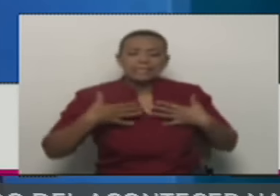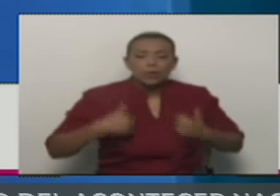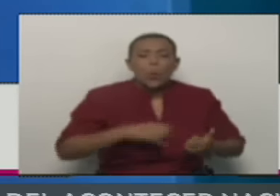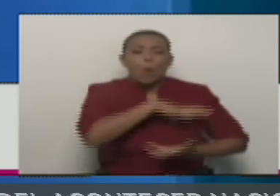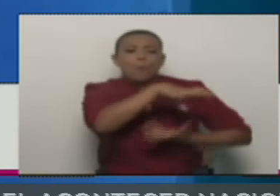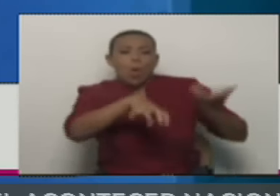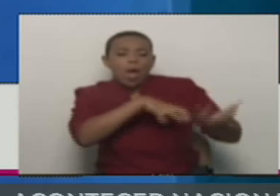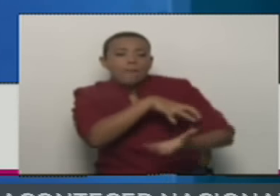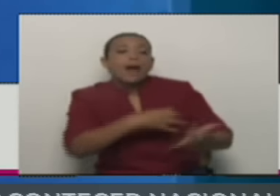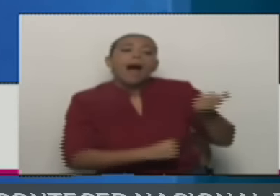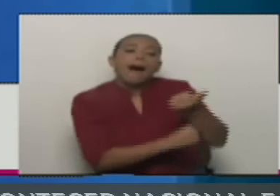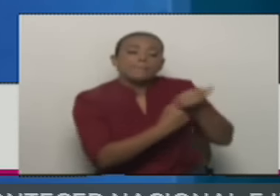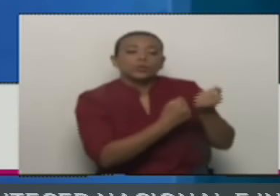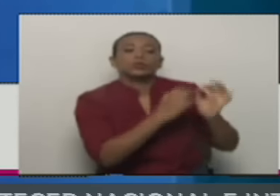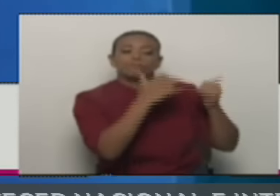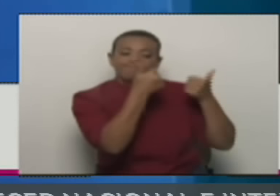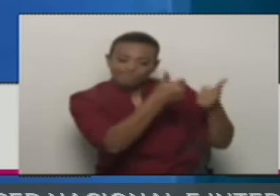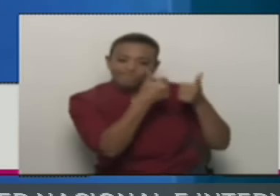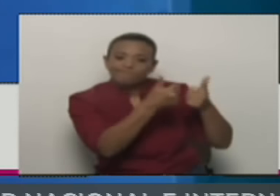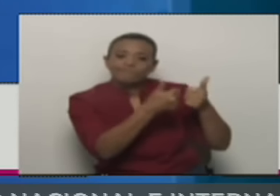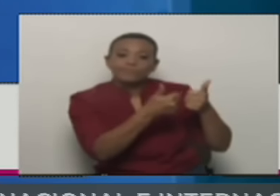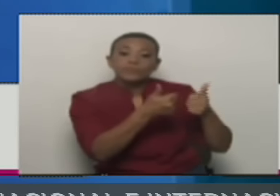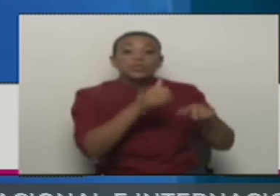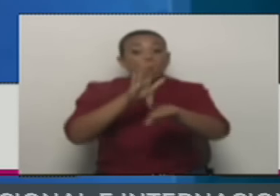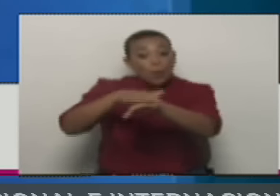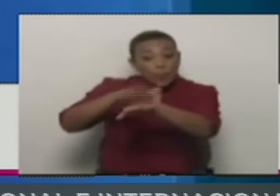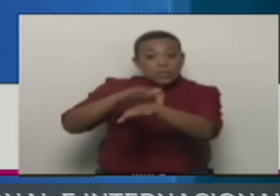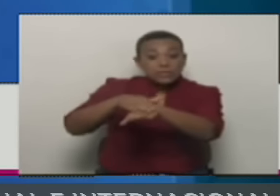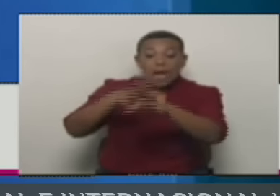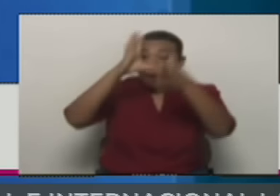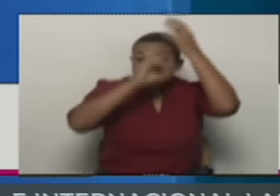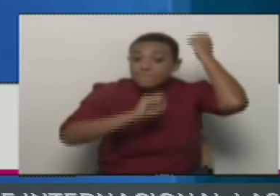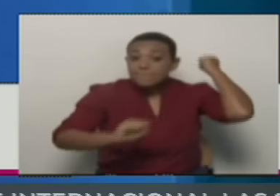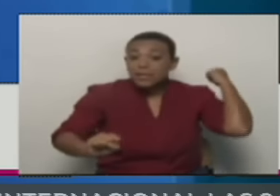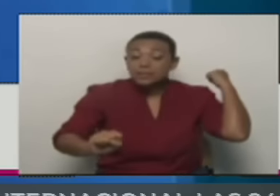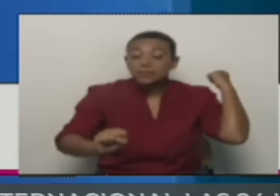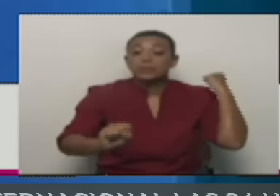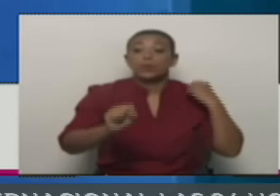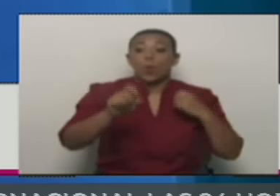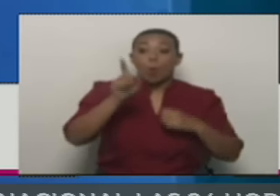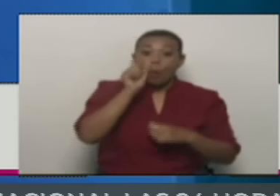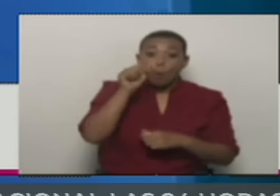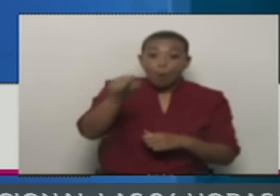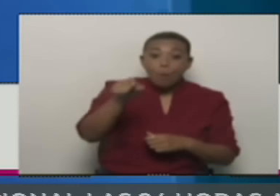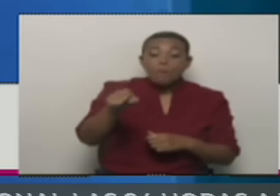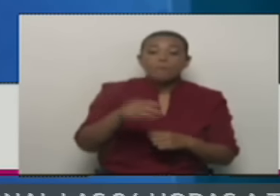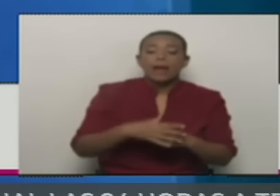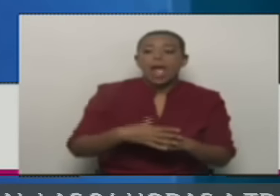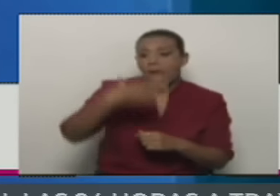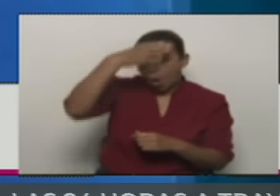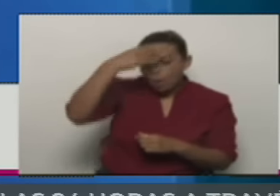y la apoyo. Yo le puedo decir al embajador González Urrutia, con el cual